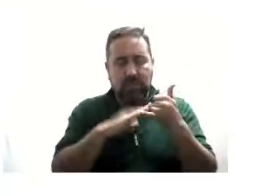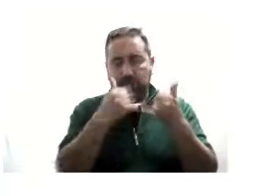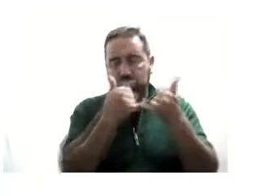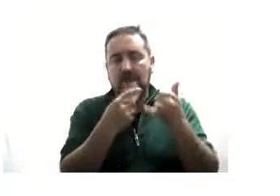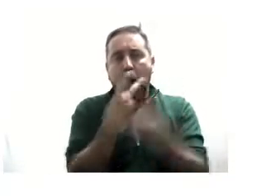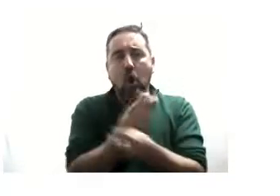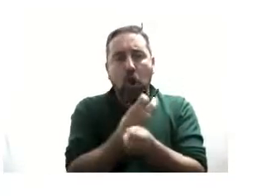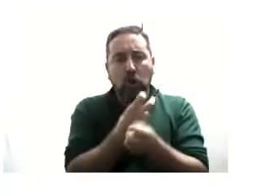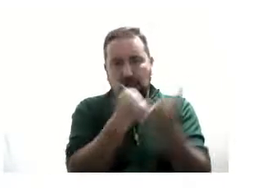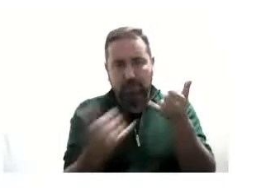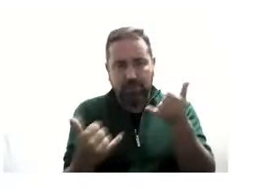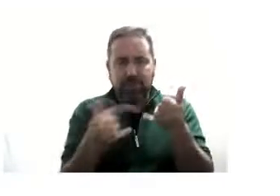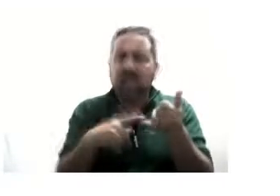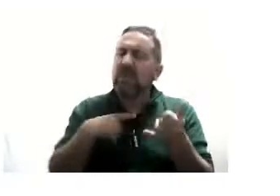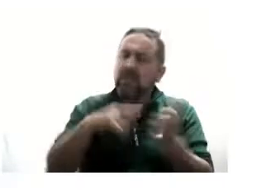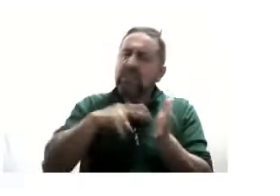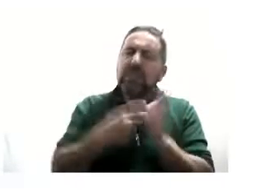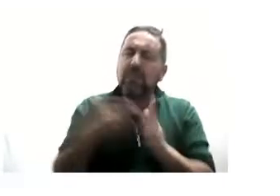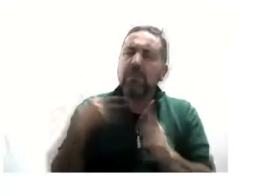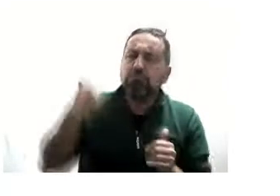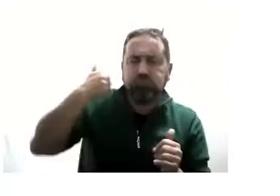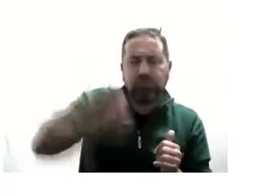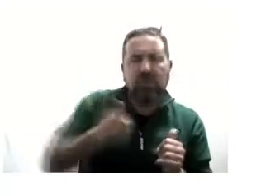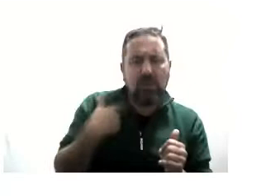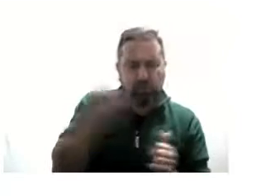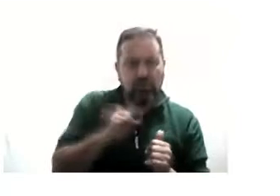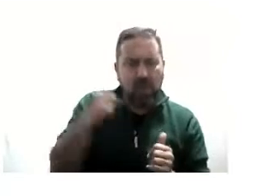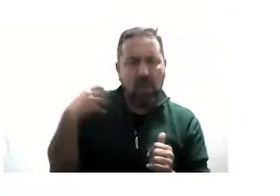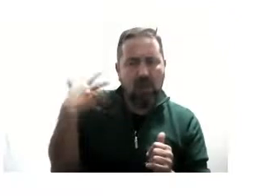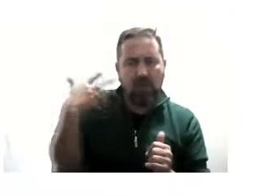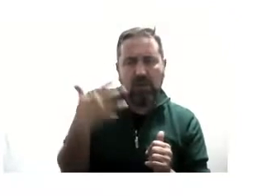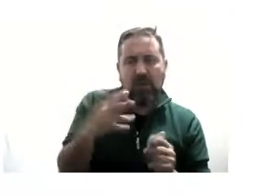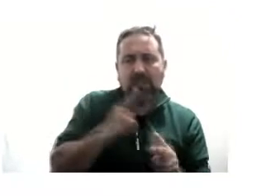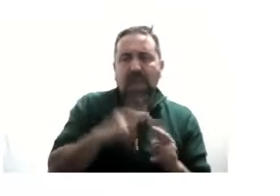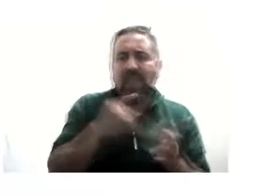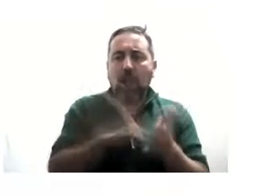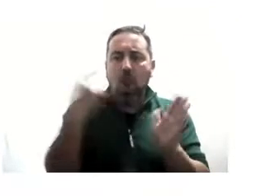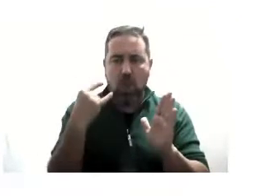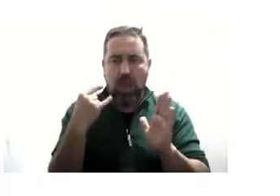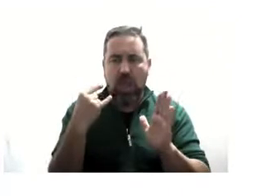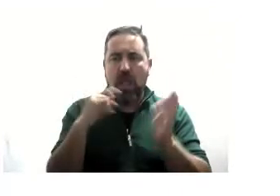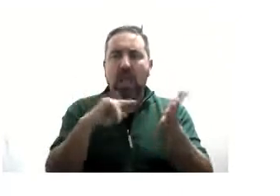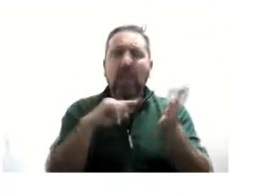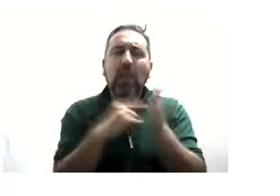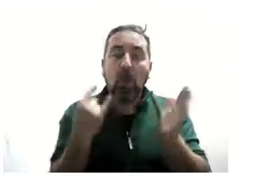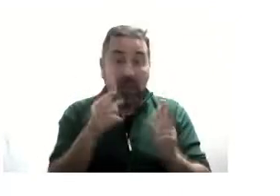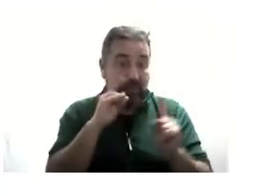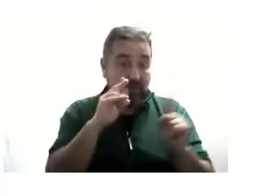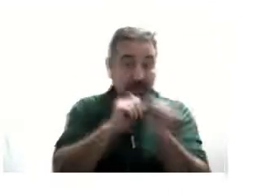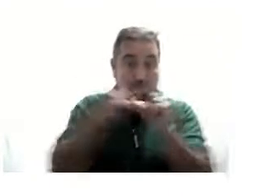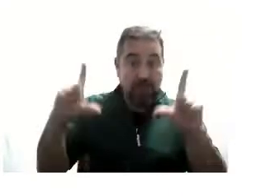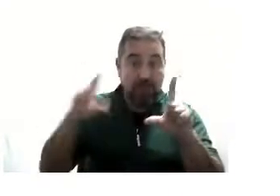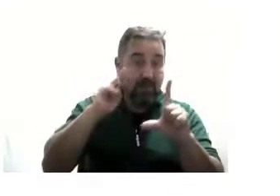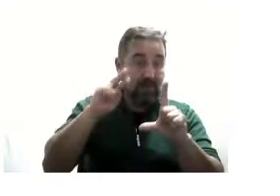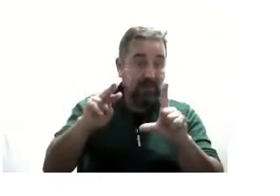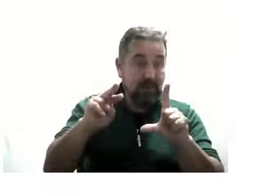unos sistemas que llevan ya muchos años en el mercado. Tienen una tecnología que inicialmente, como vemos aquí en esta imagen, se parece